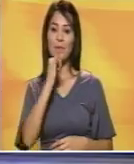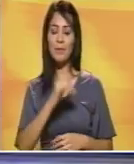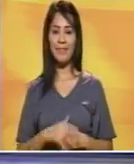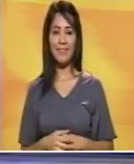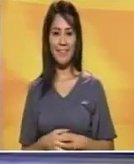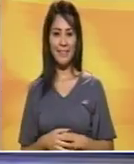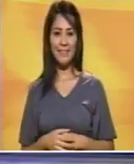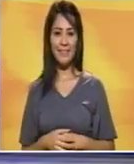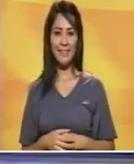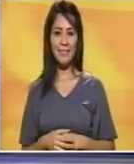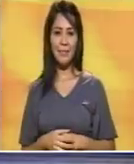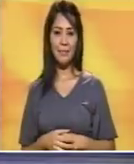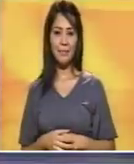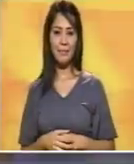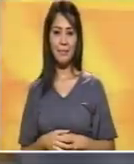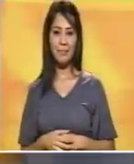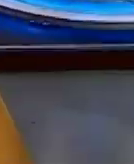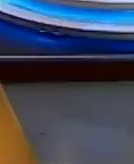Venimos.